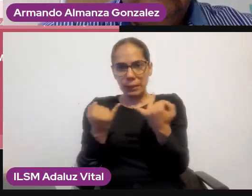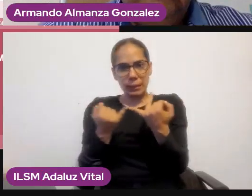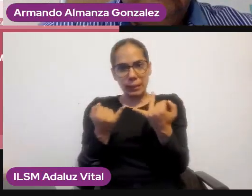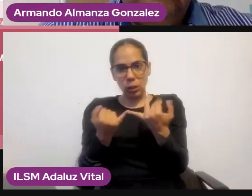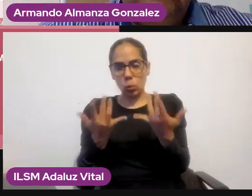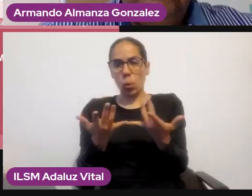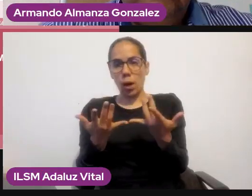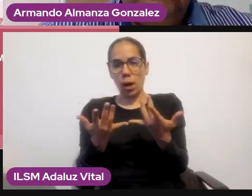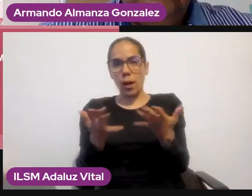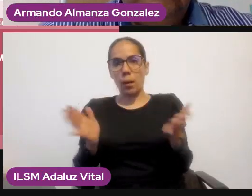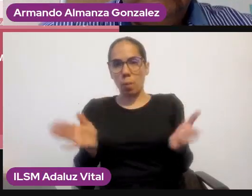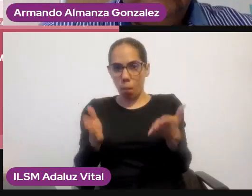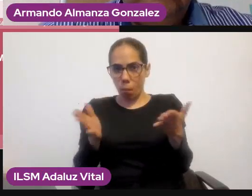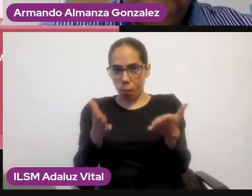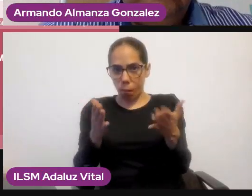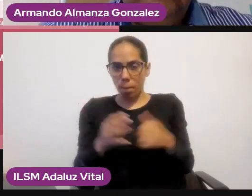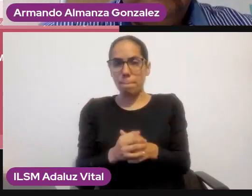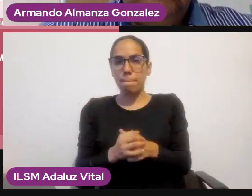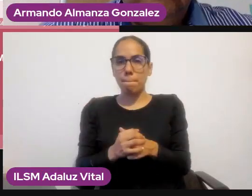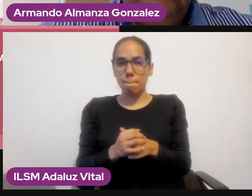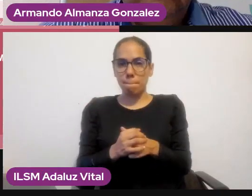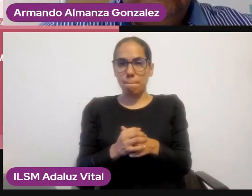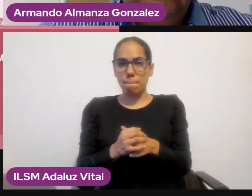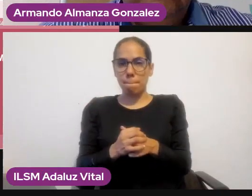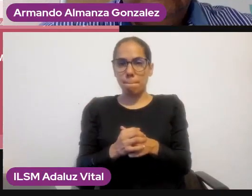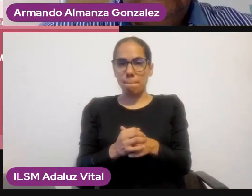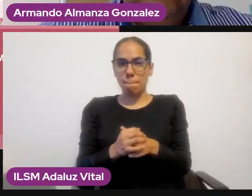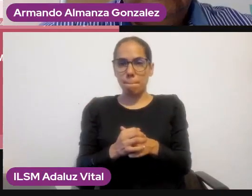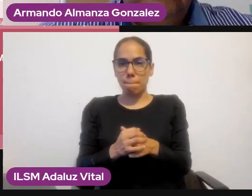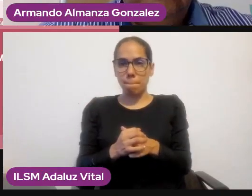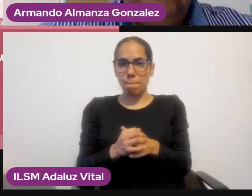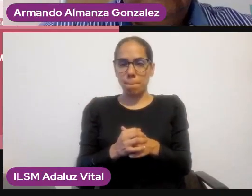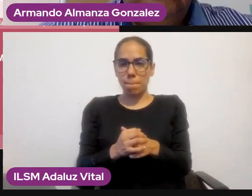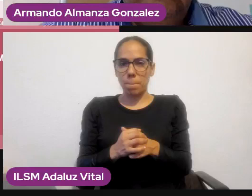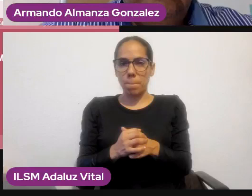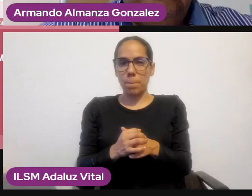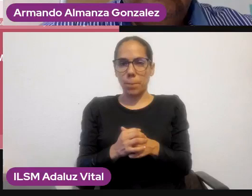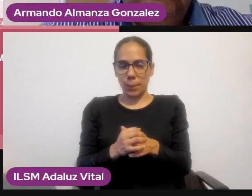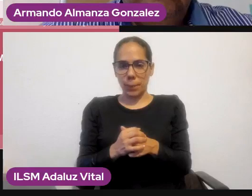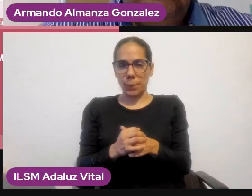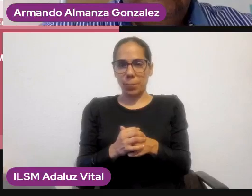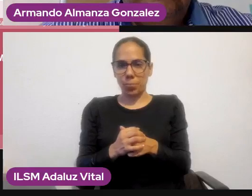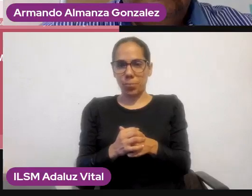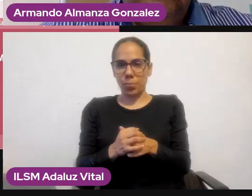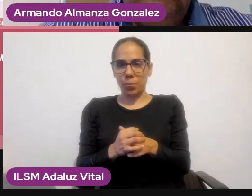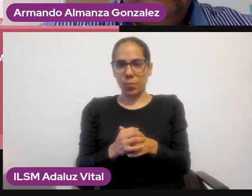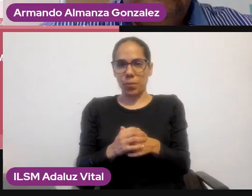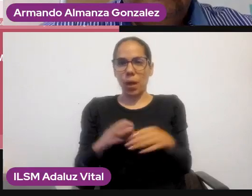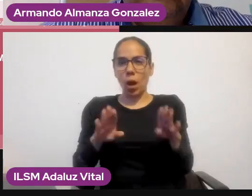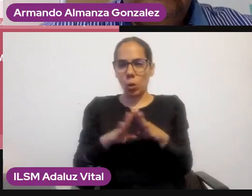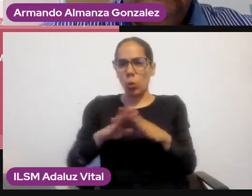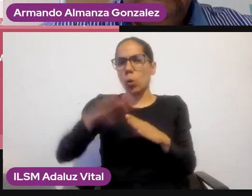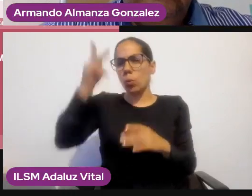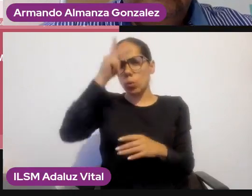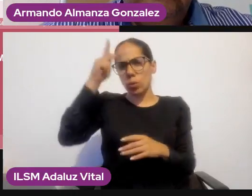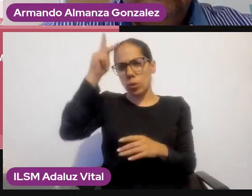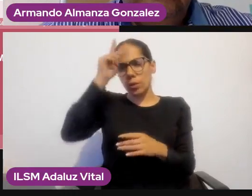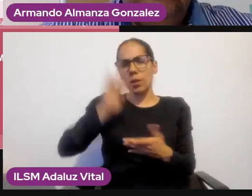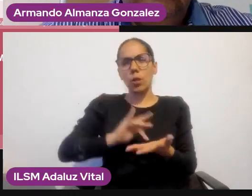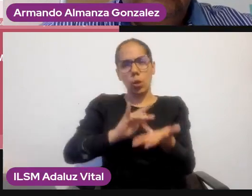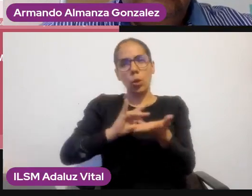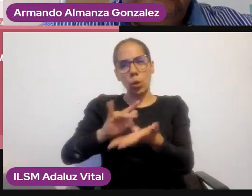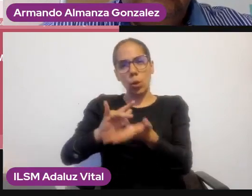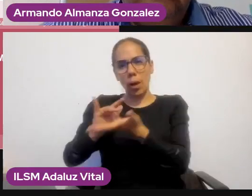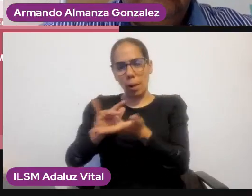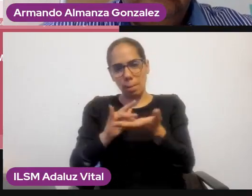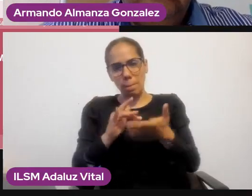y debe ya normalizarse esta parte de acudir con un psicólogo, con un terapeuta,